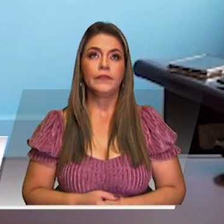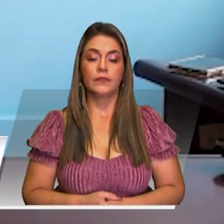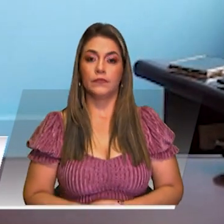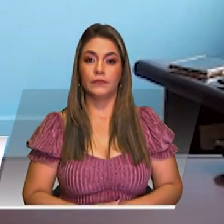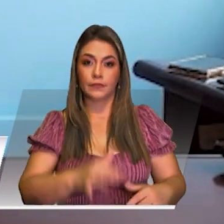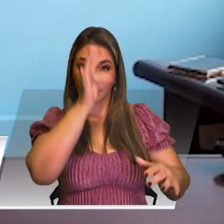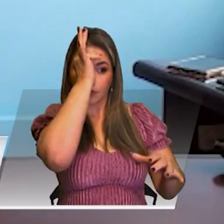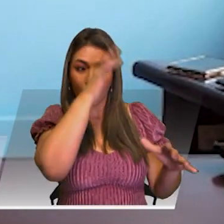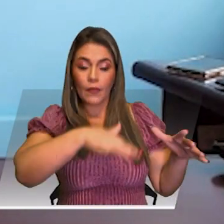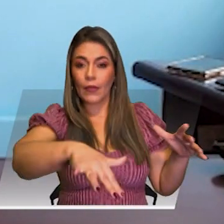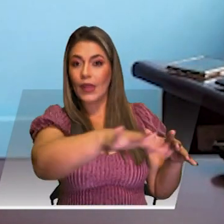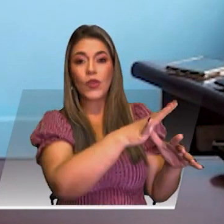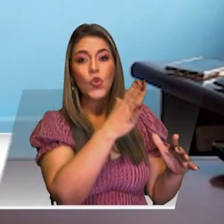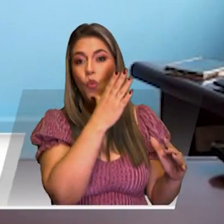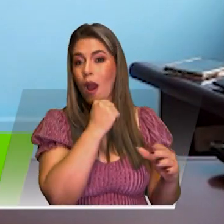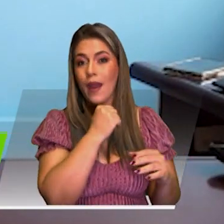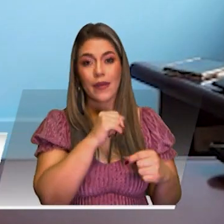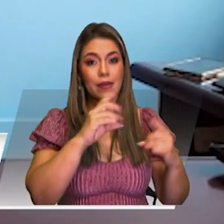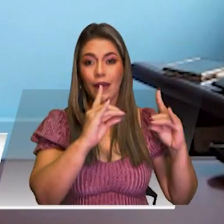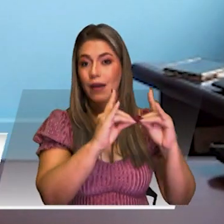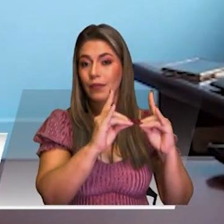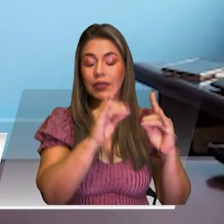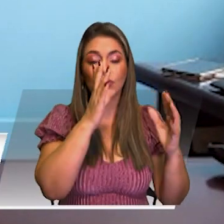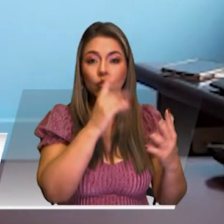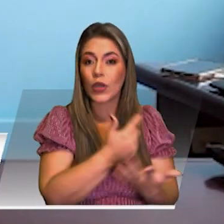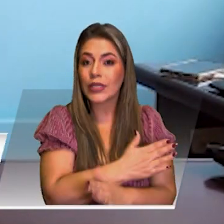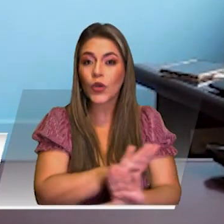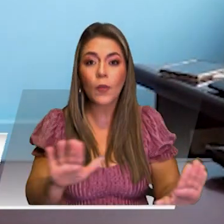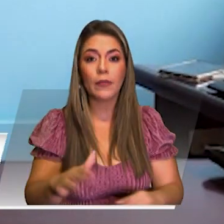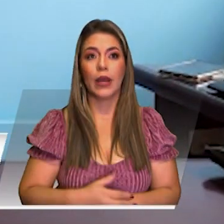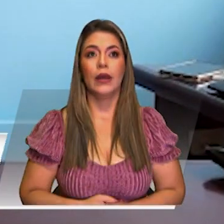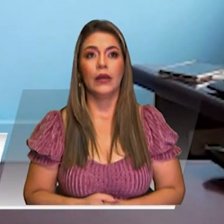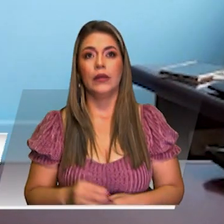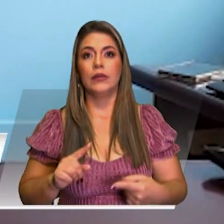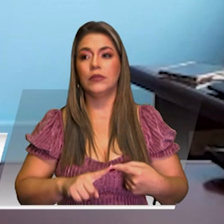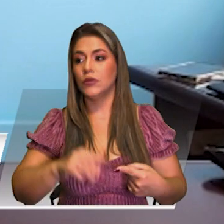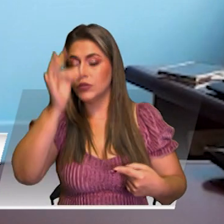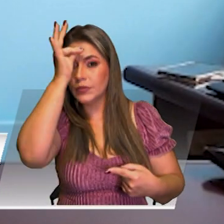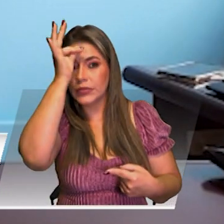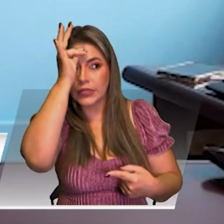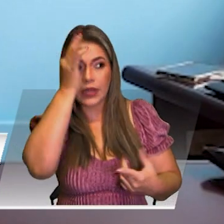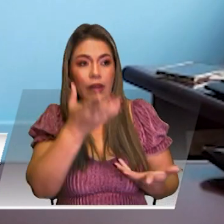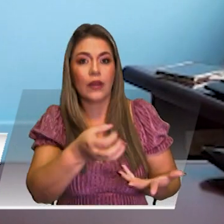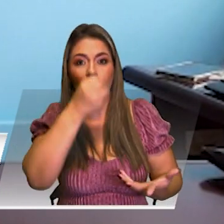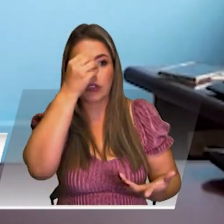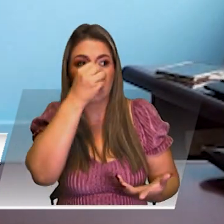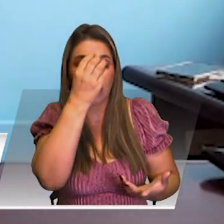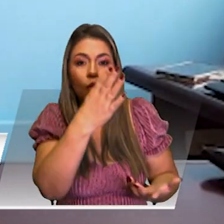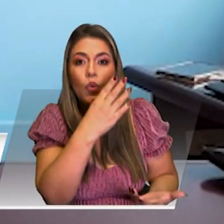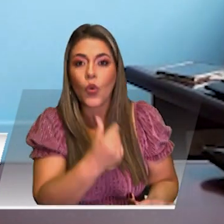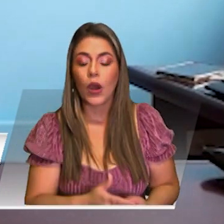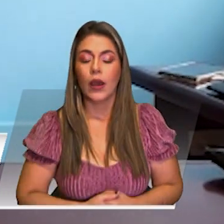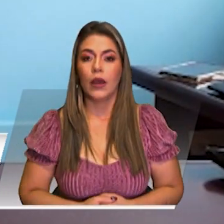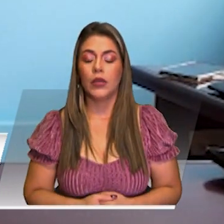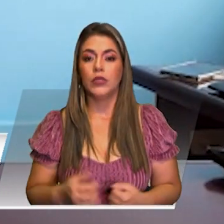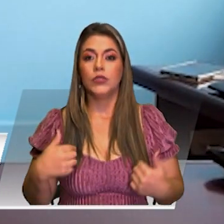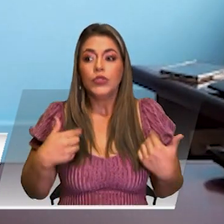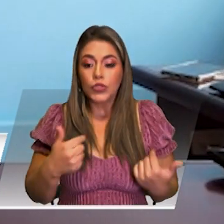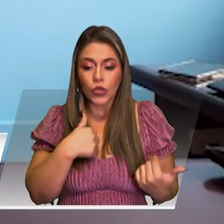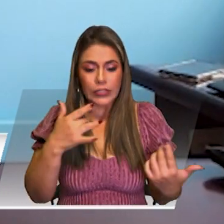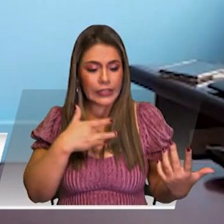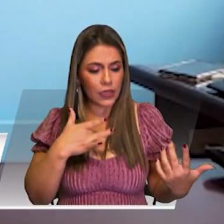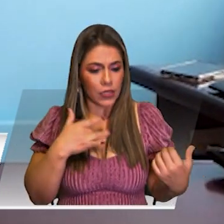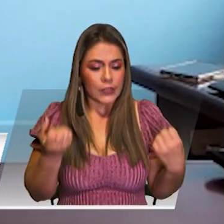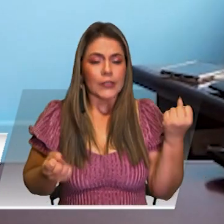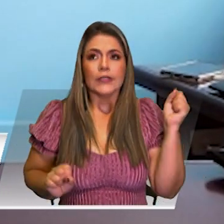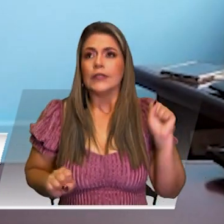oxígeno se nos está terminando. Me encuentro abrumado, angustiado, demasiado preocupado con